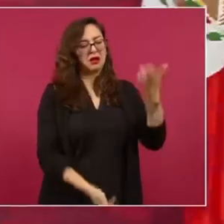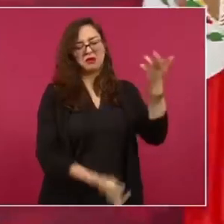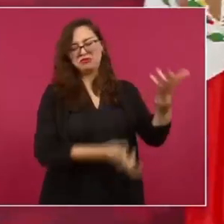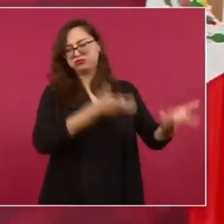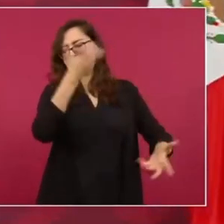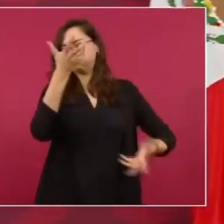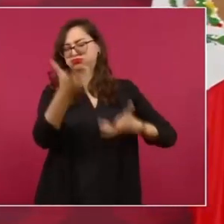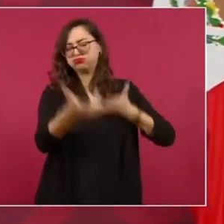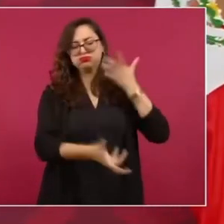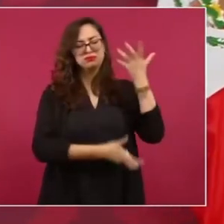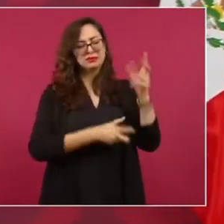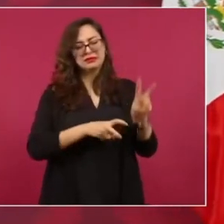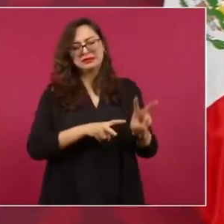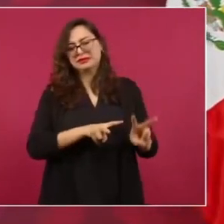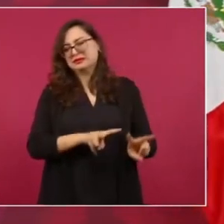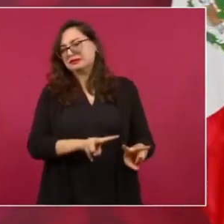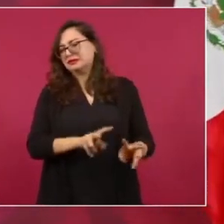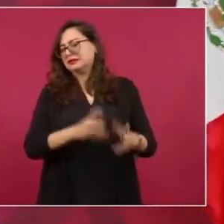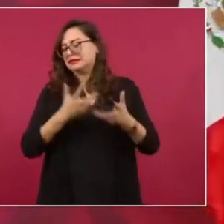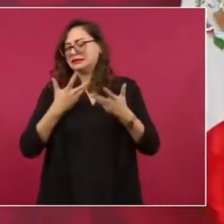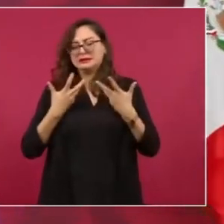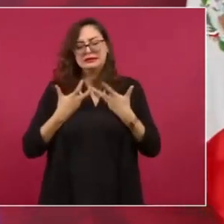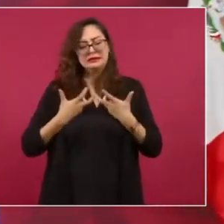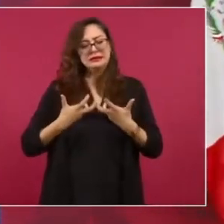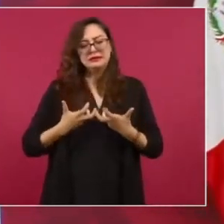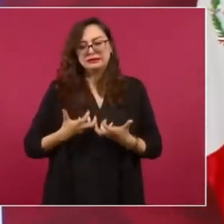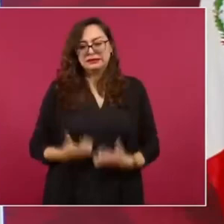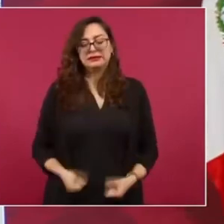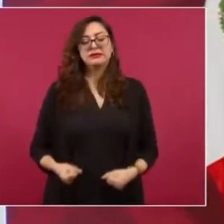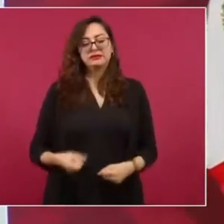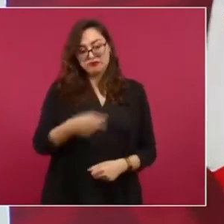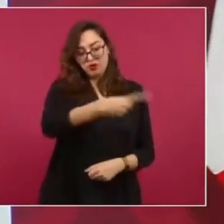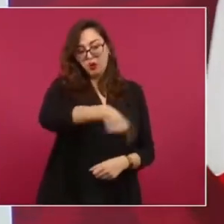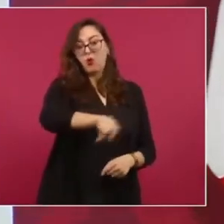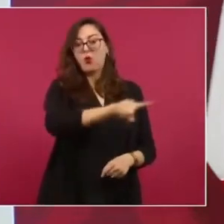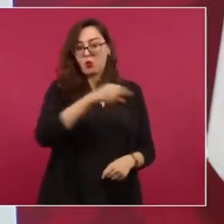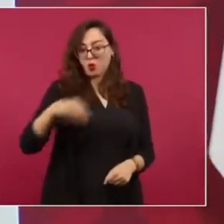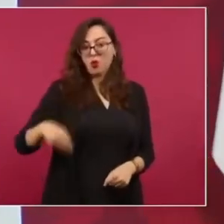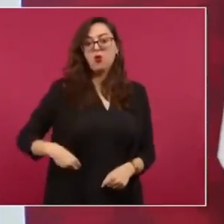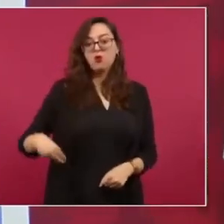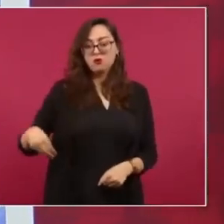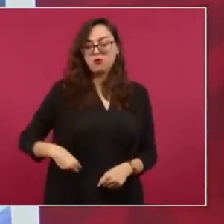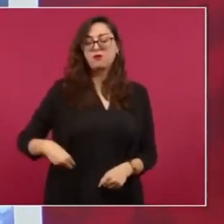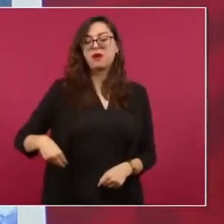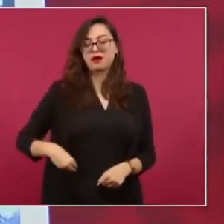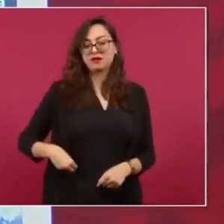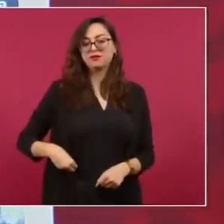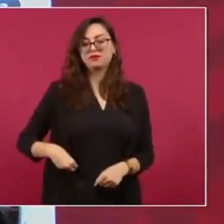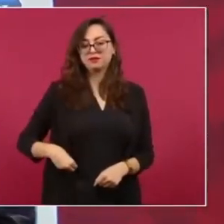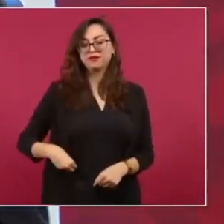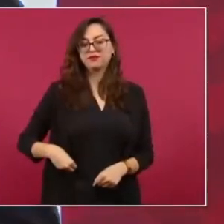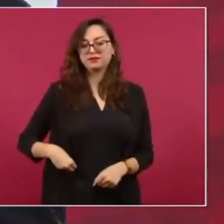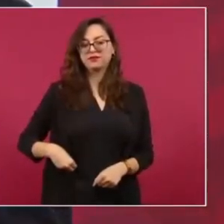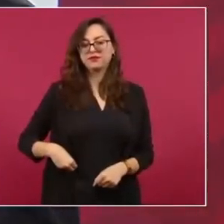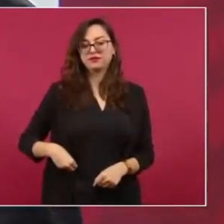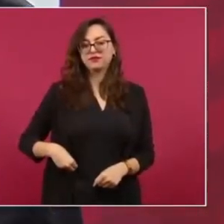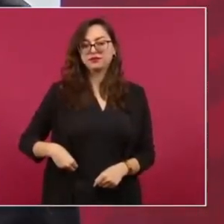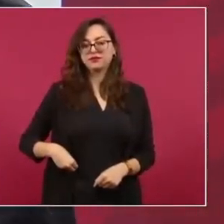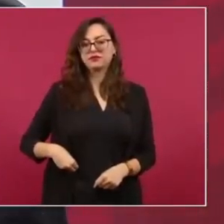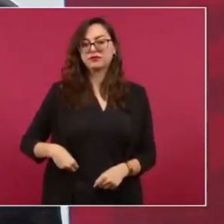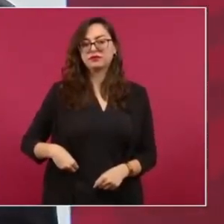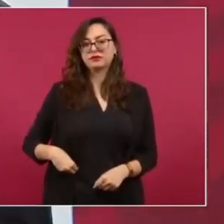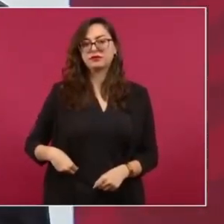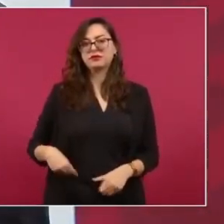fue tremendo y tuvo que ver con esto. ¿Por qué? Lo más